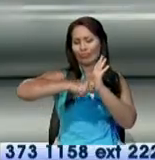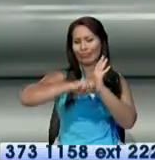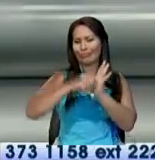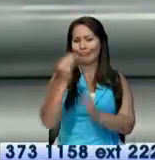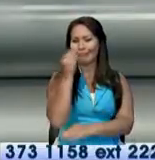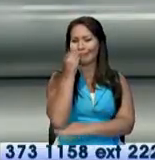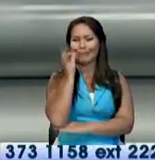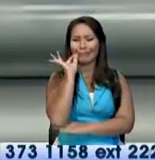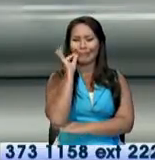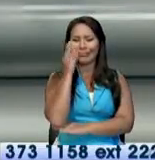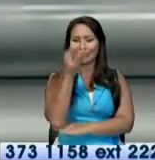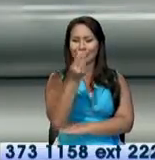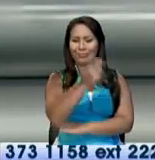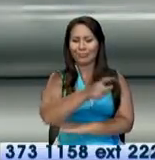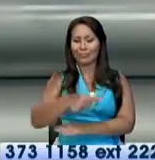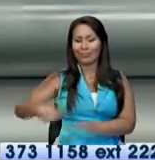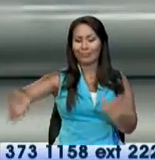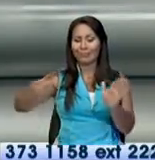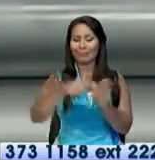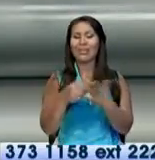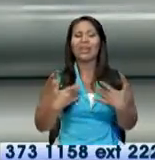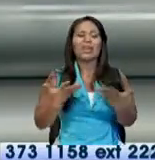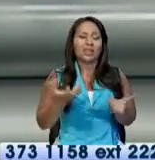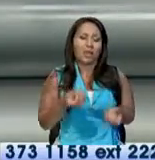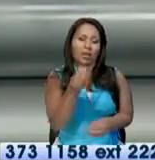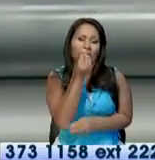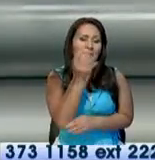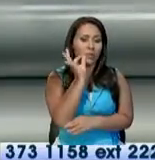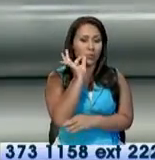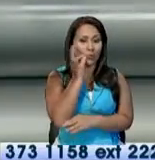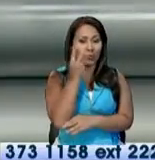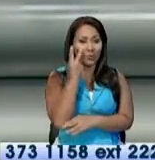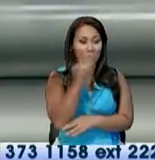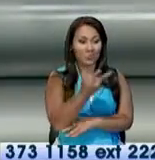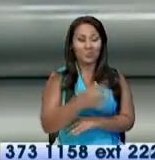por los habitantes del lugar y también los visitantes.